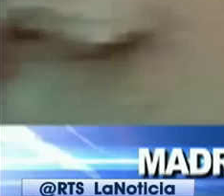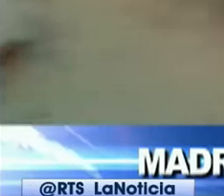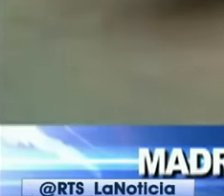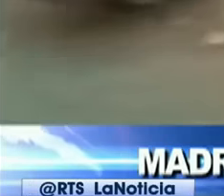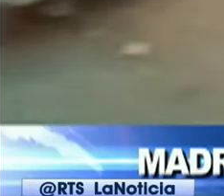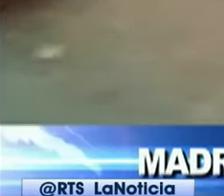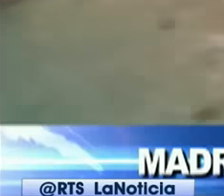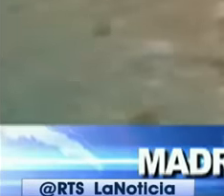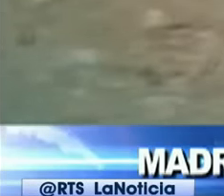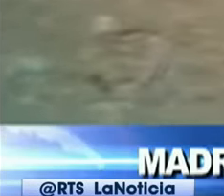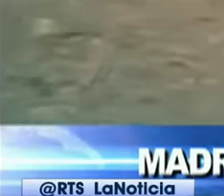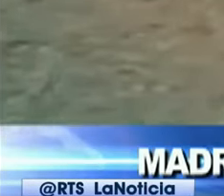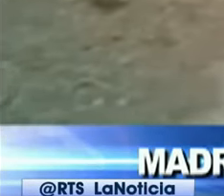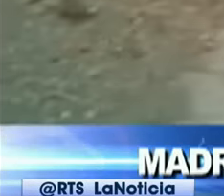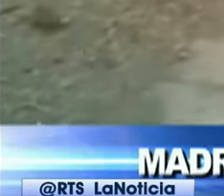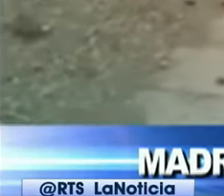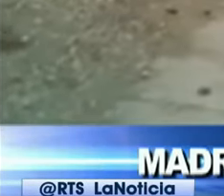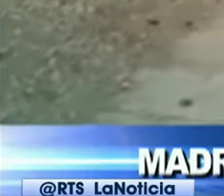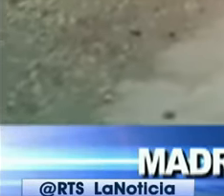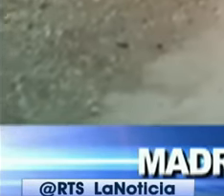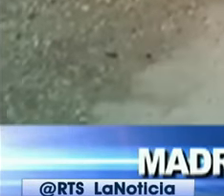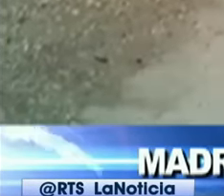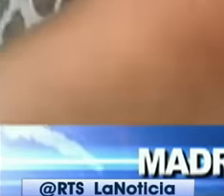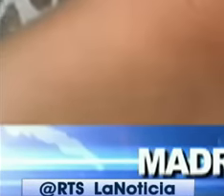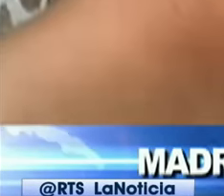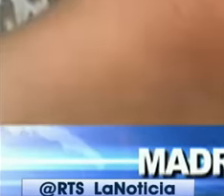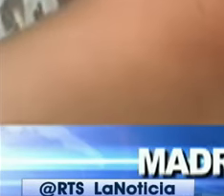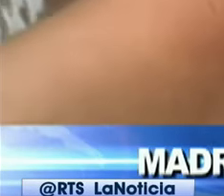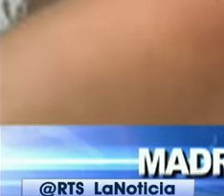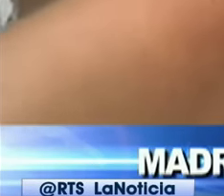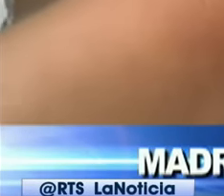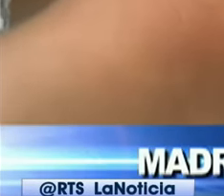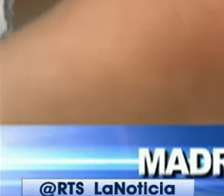una institución les ayude a superar su adicción.